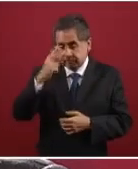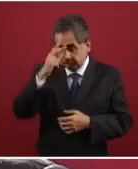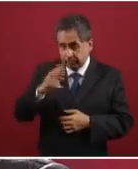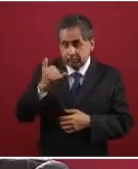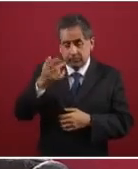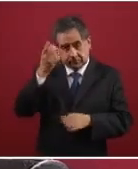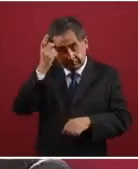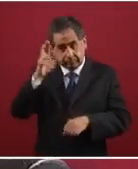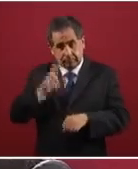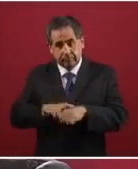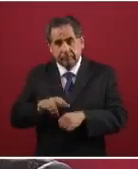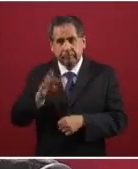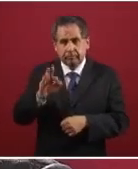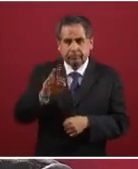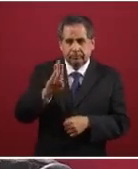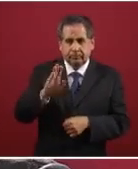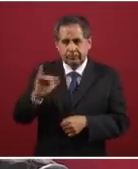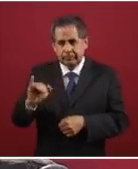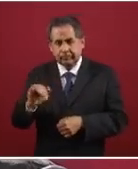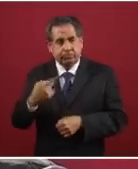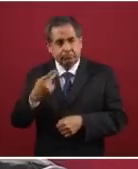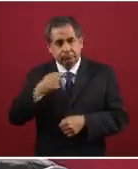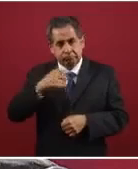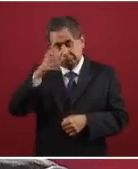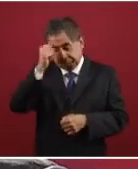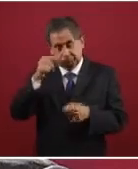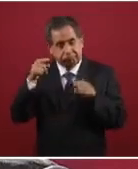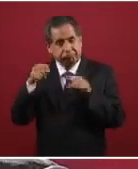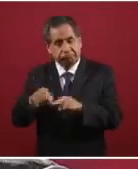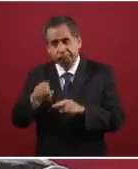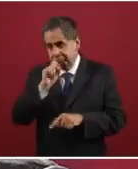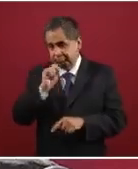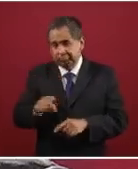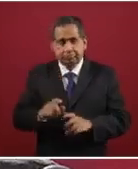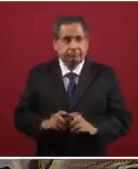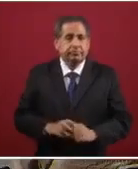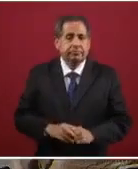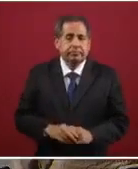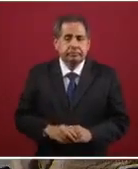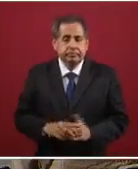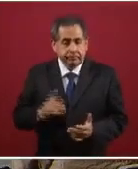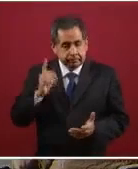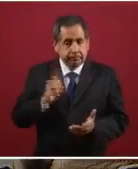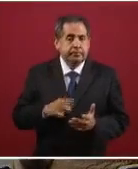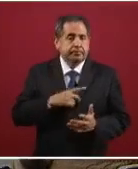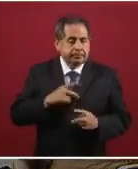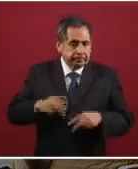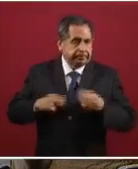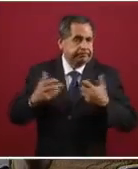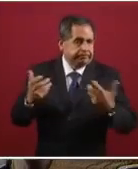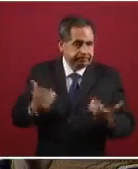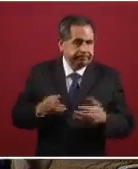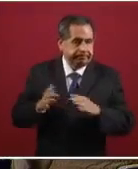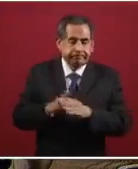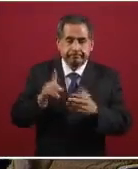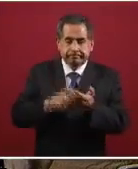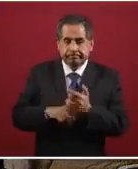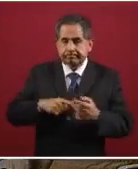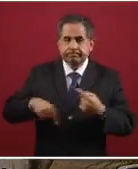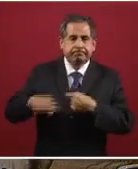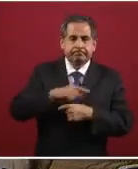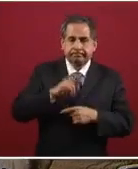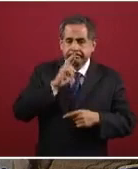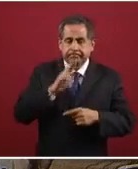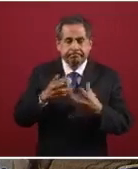el director del FBI estamos coincidiendo. Y creo que lo que tenemos que hacer es llegar a un resultado